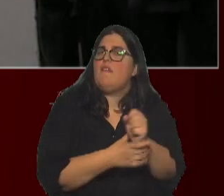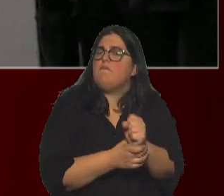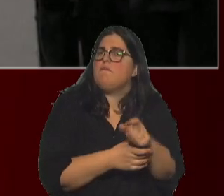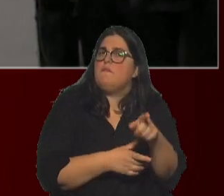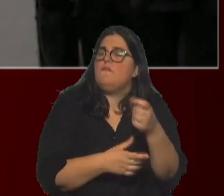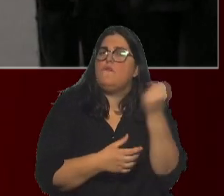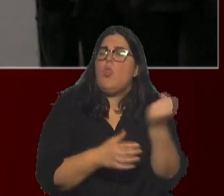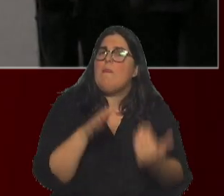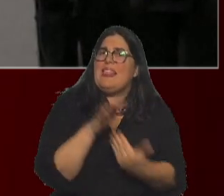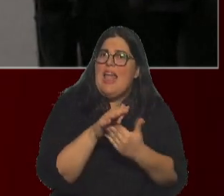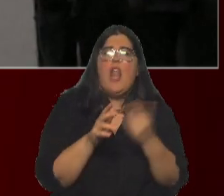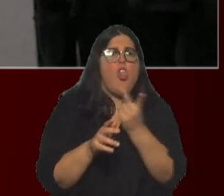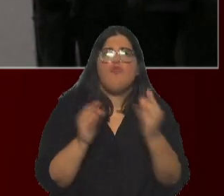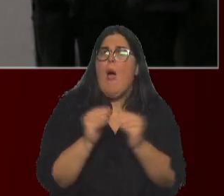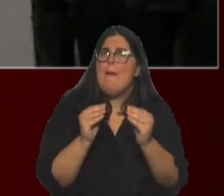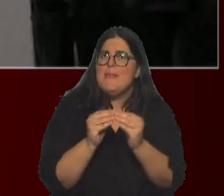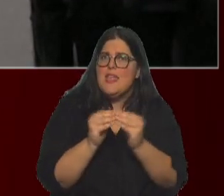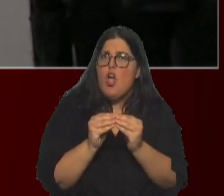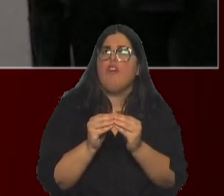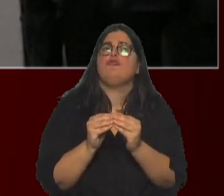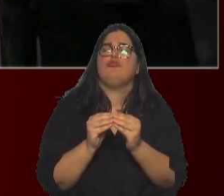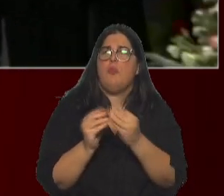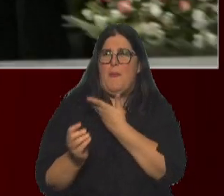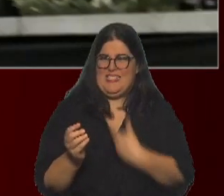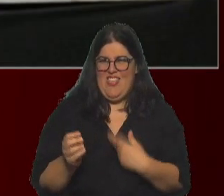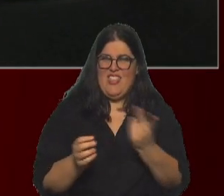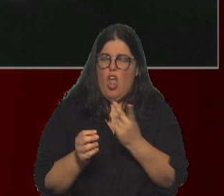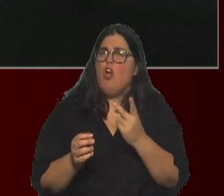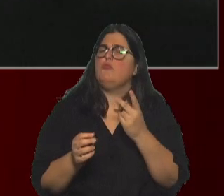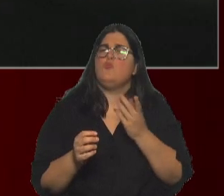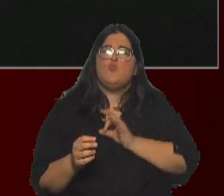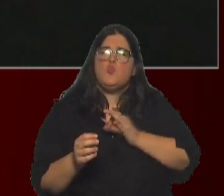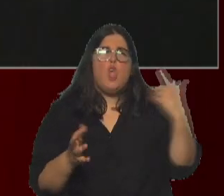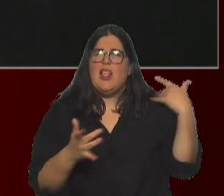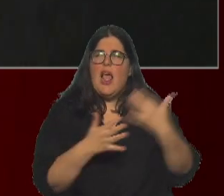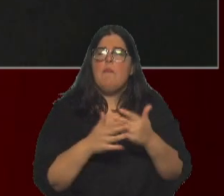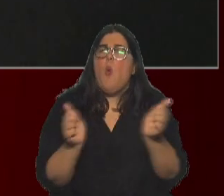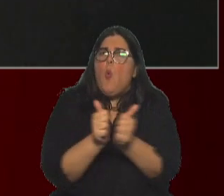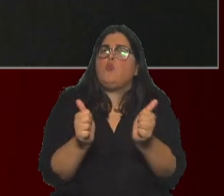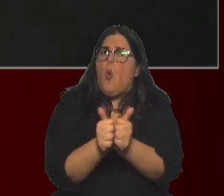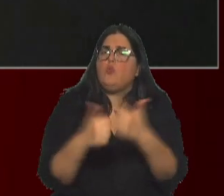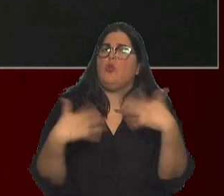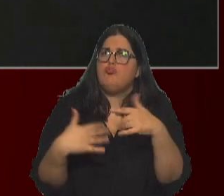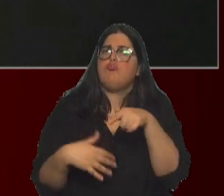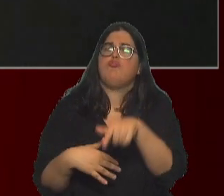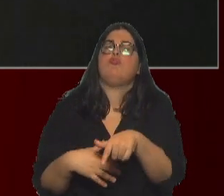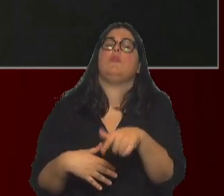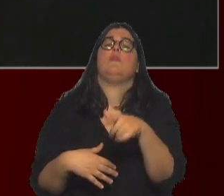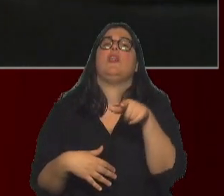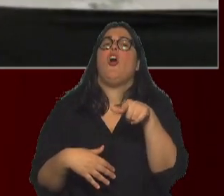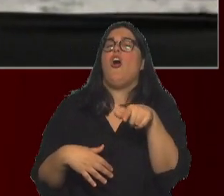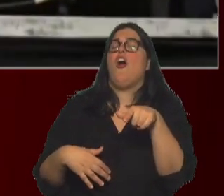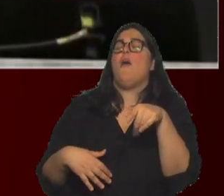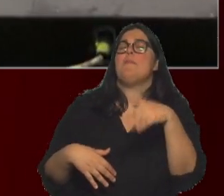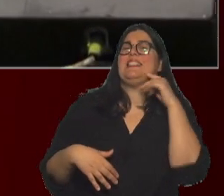gobierno, es amigo de López Obrador, hace muchísimo tiempo que caminan juntos, pero lo que él siente es que López Obrador jugó